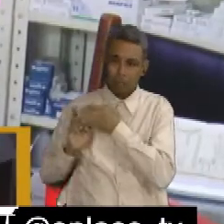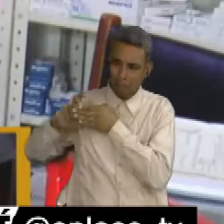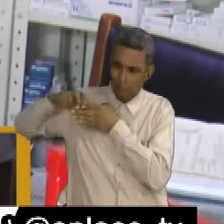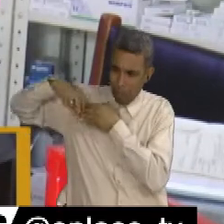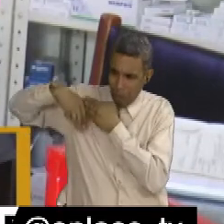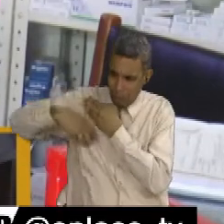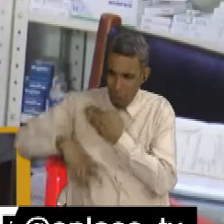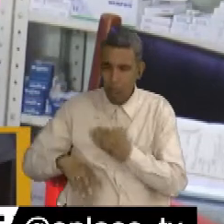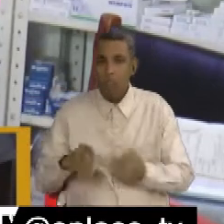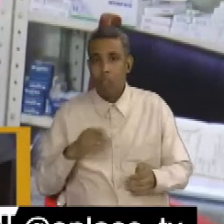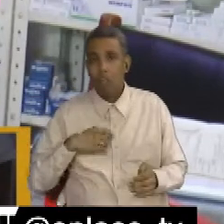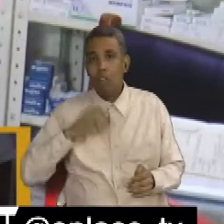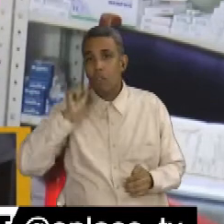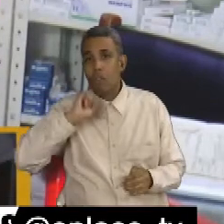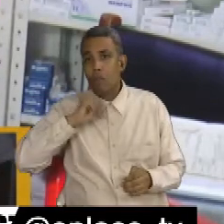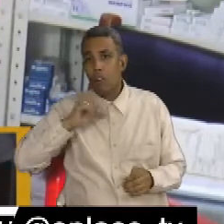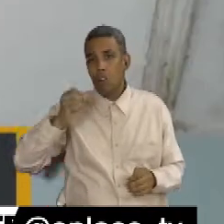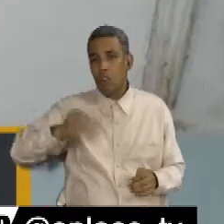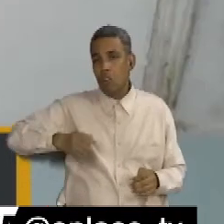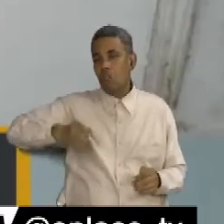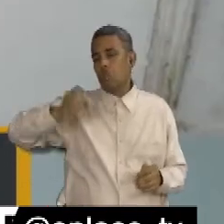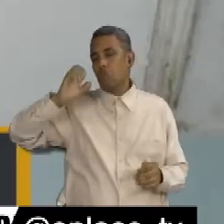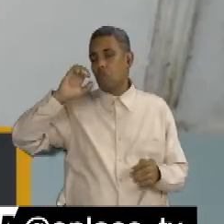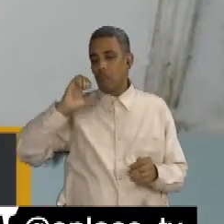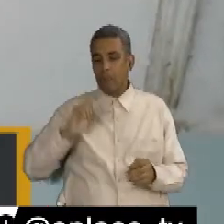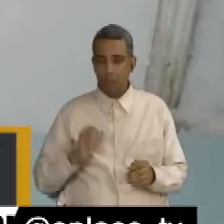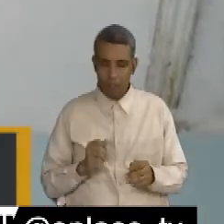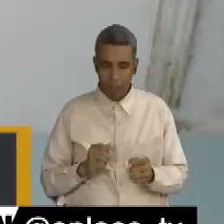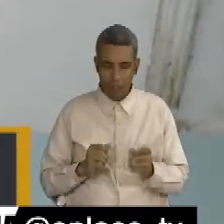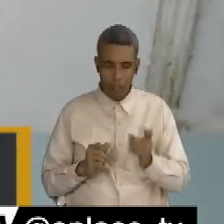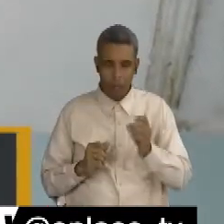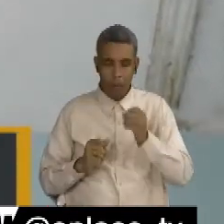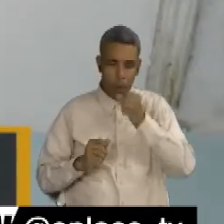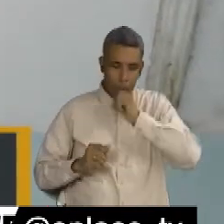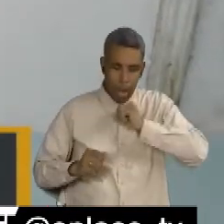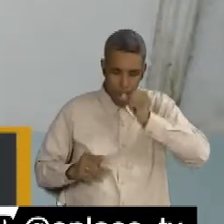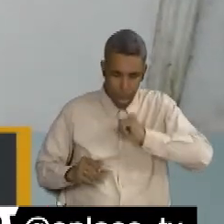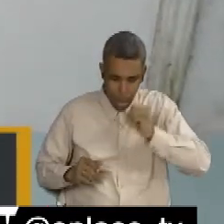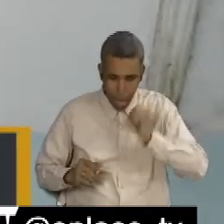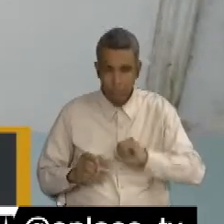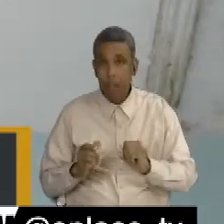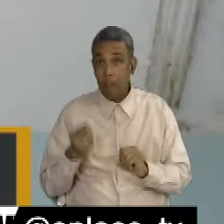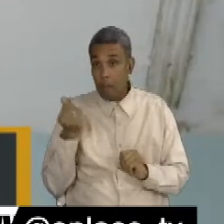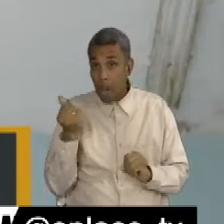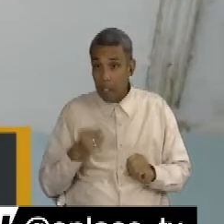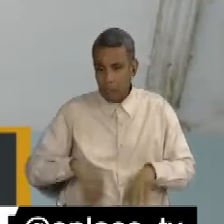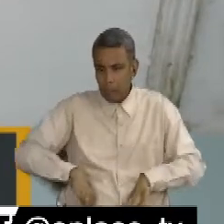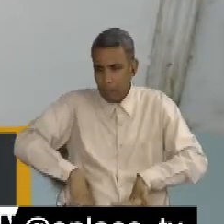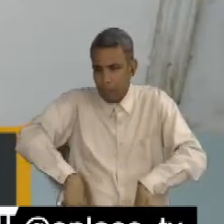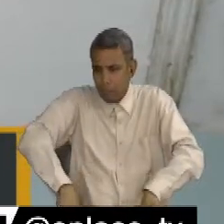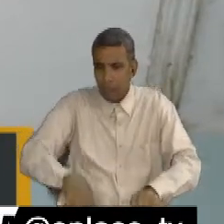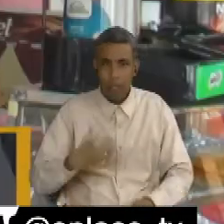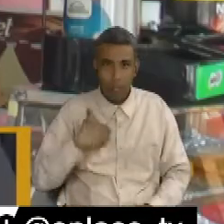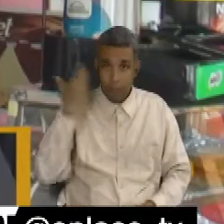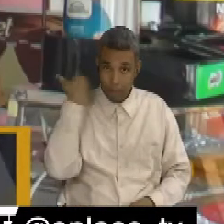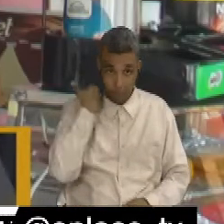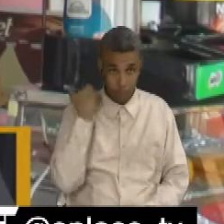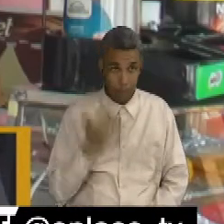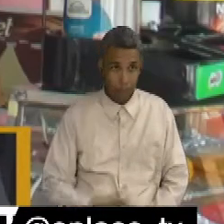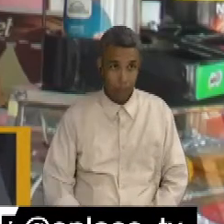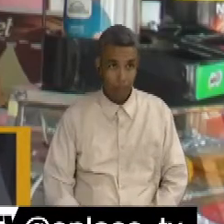se comió un chococono, se tomó un jugo hit, después barató la caja, se llevó la plata y se fue. La situación está bien difícil y